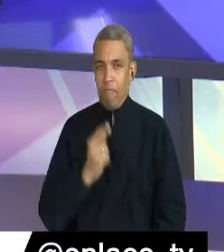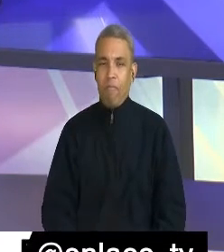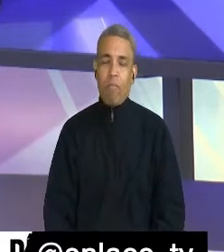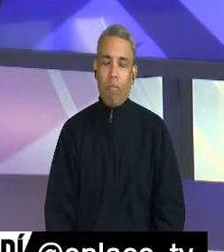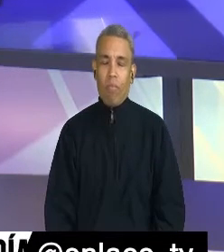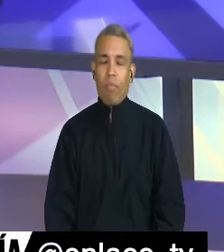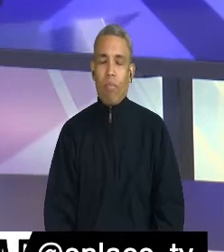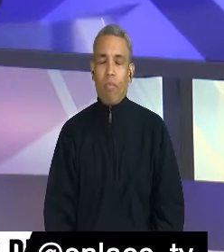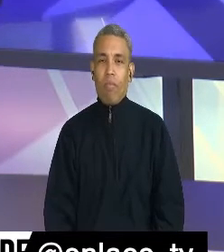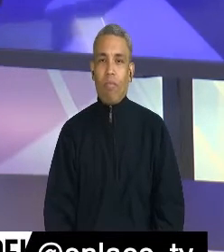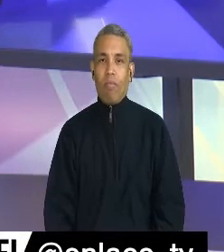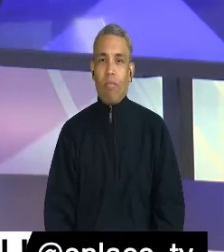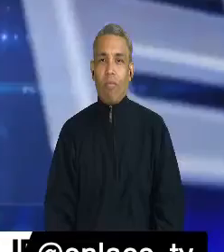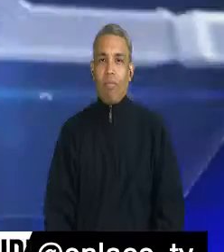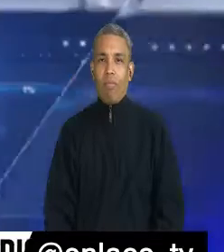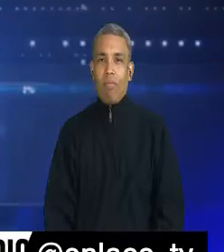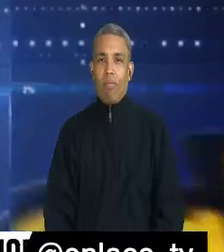regional